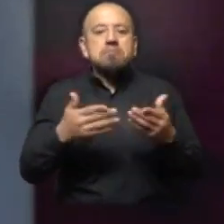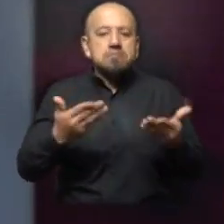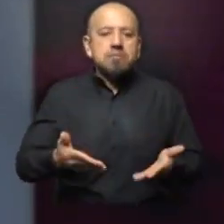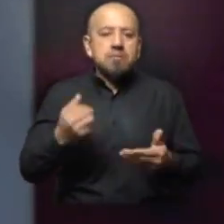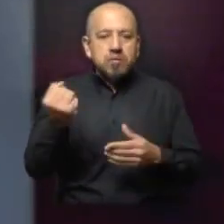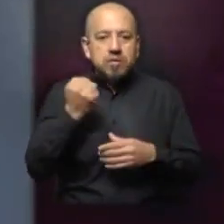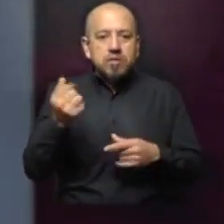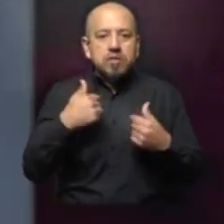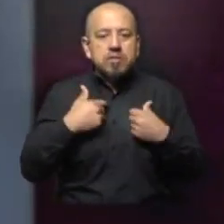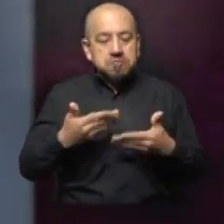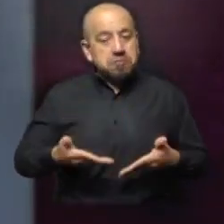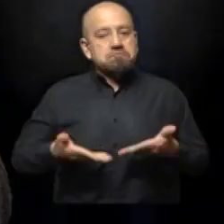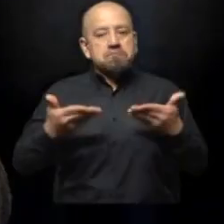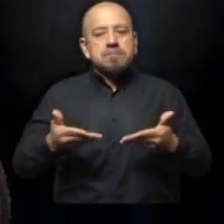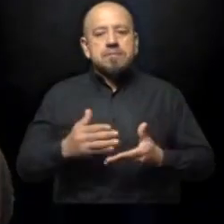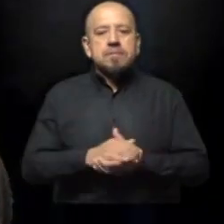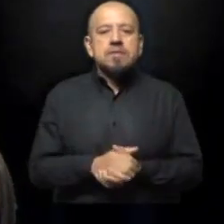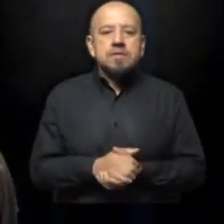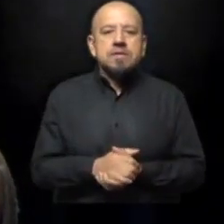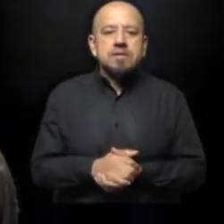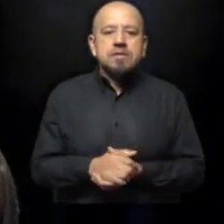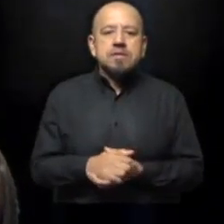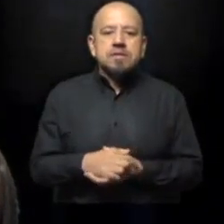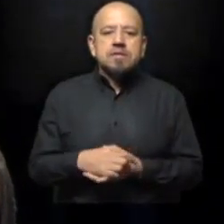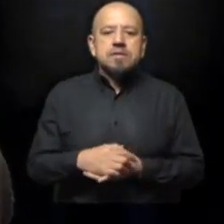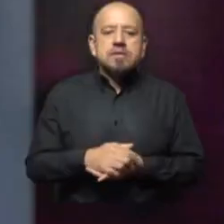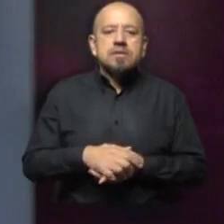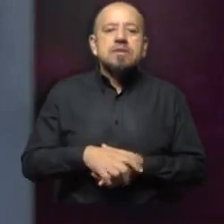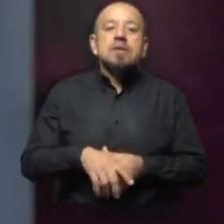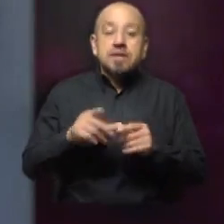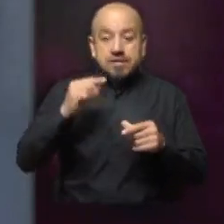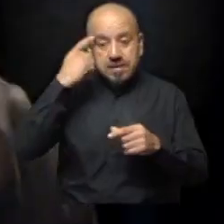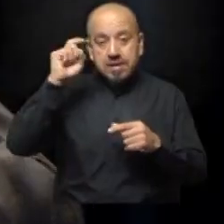me afecta muy lindo ya que este es un problema para irse por las ramas